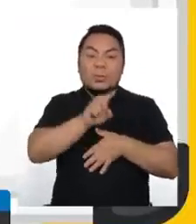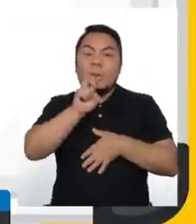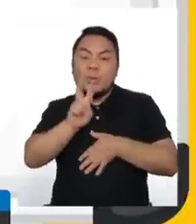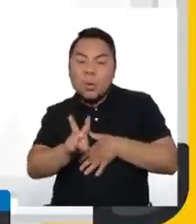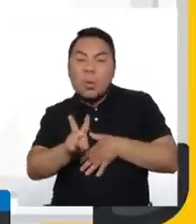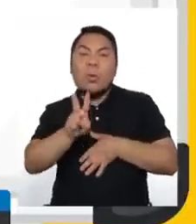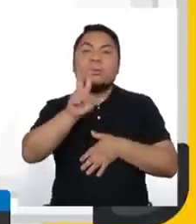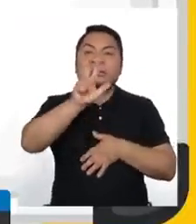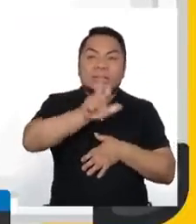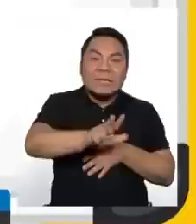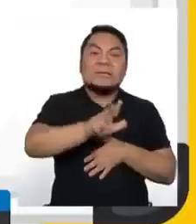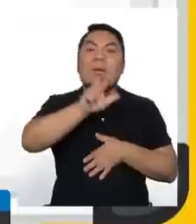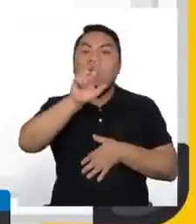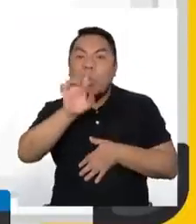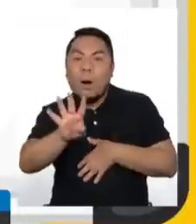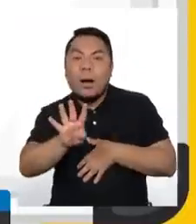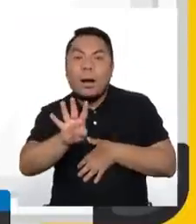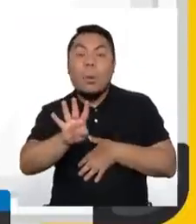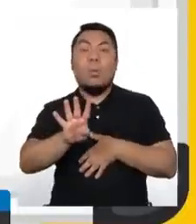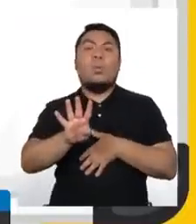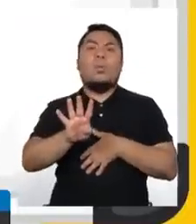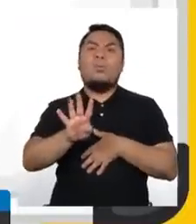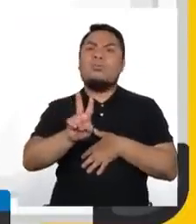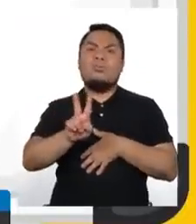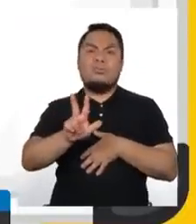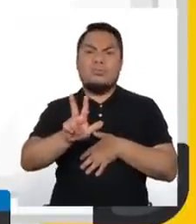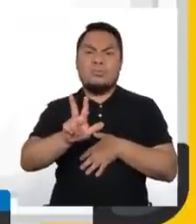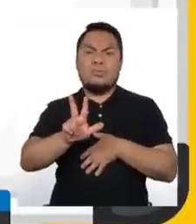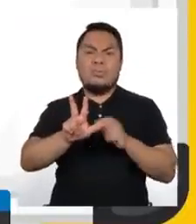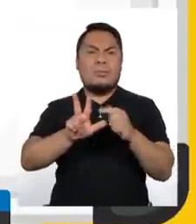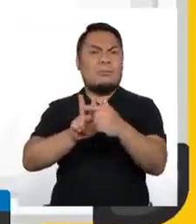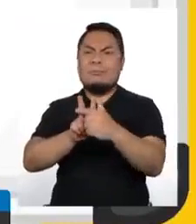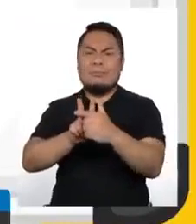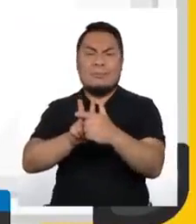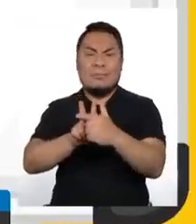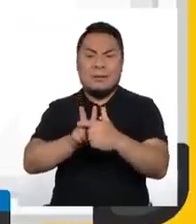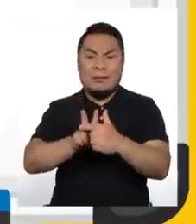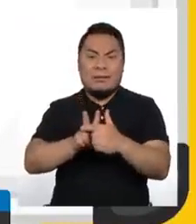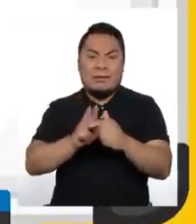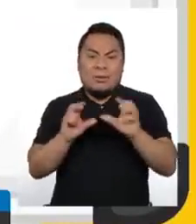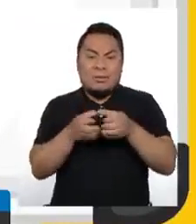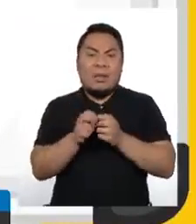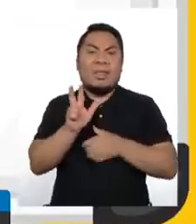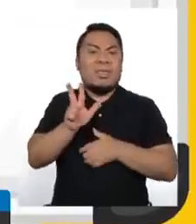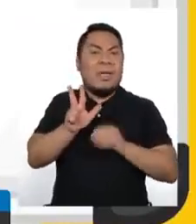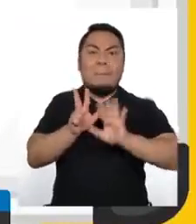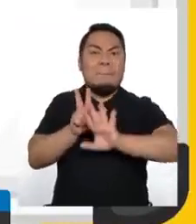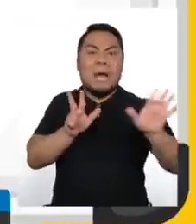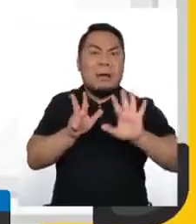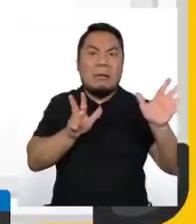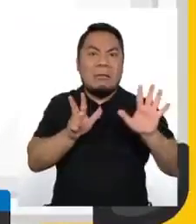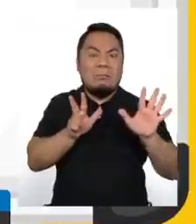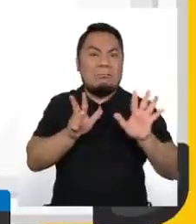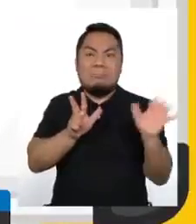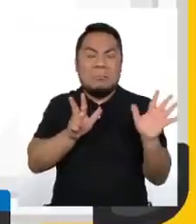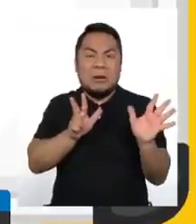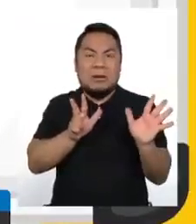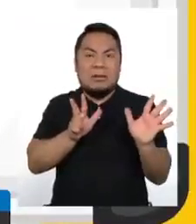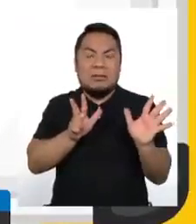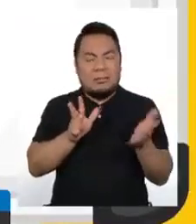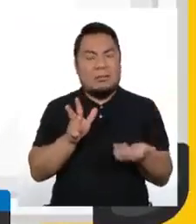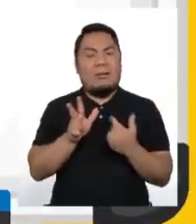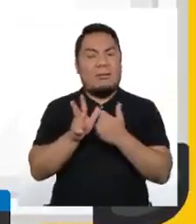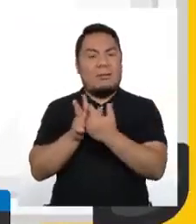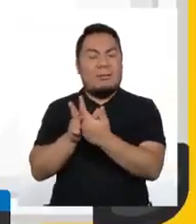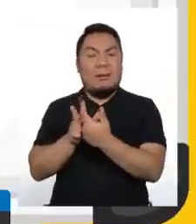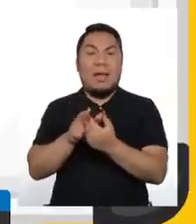2, 3. ¡Uy! En este último grupo solo hay 3 canicas pequeñas.